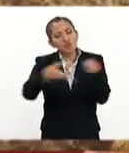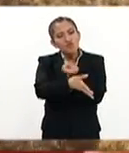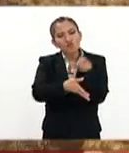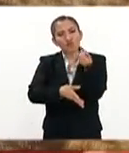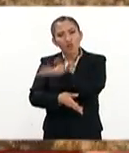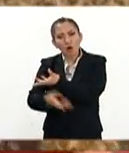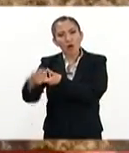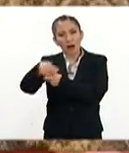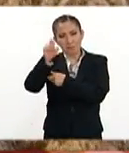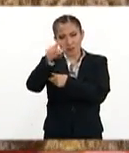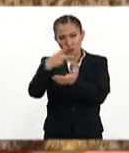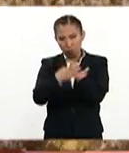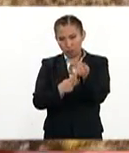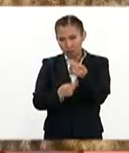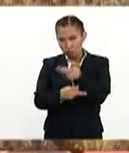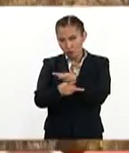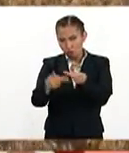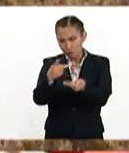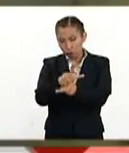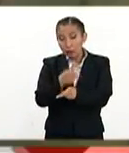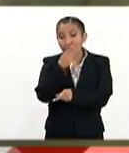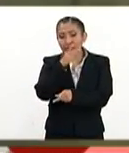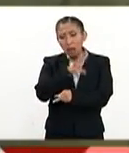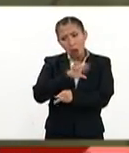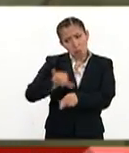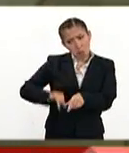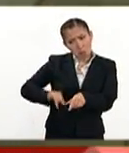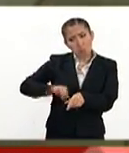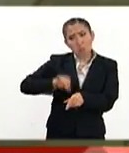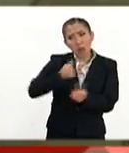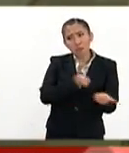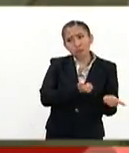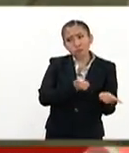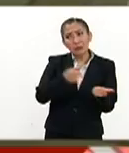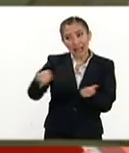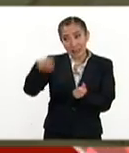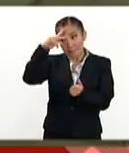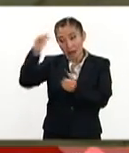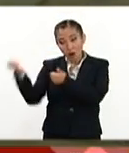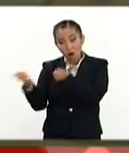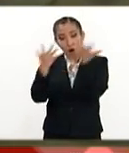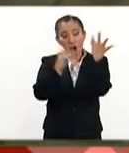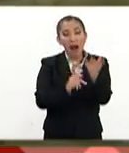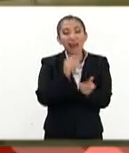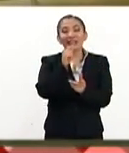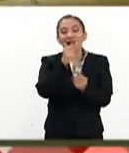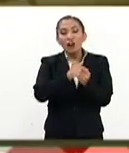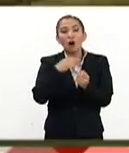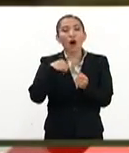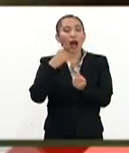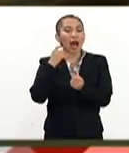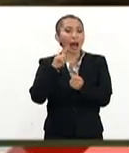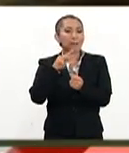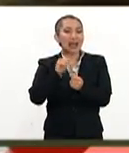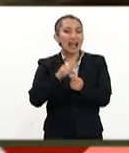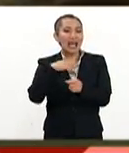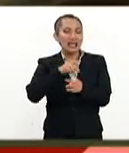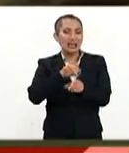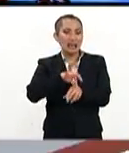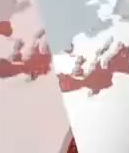comercial sobre estos productos. Dice que hay interés en exportar a nuestro país granos como trigo, avena, maíz y carne de